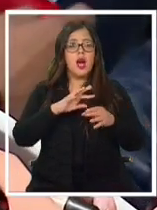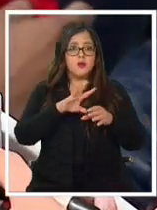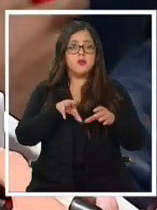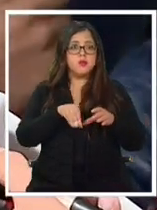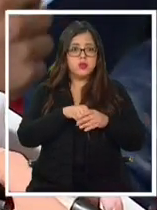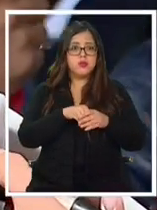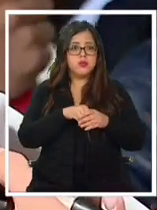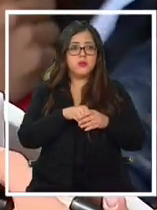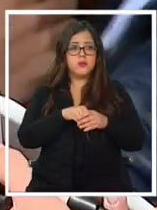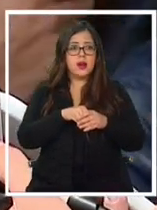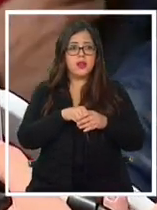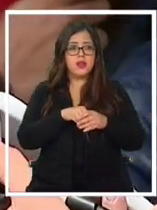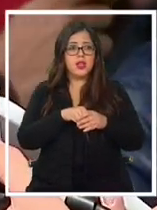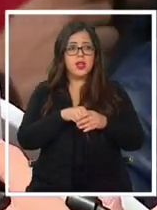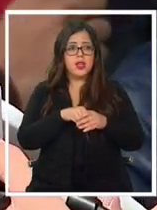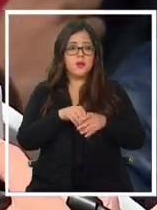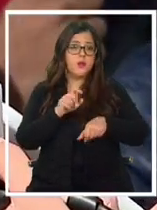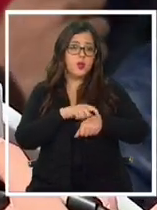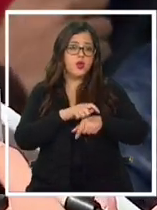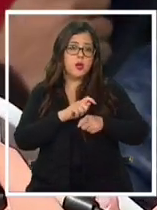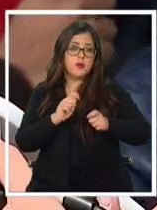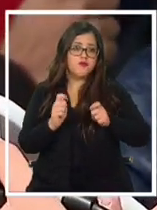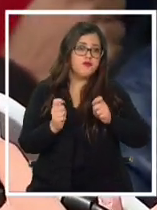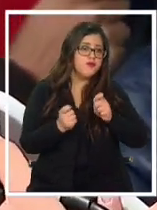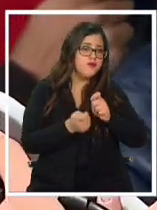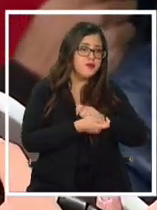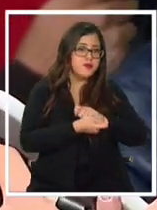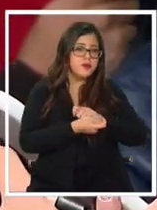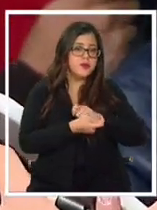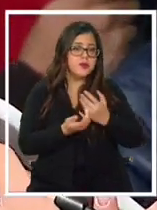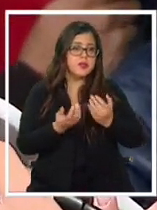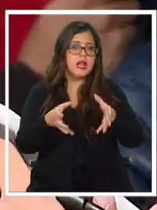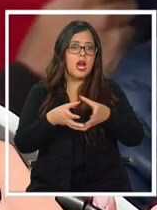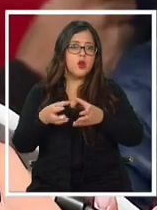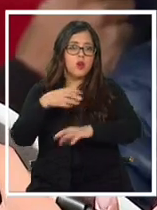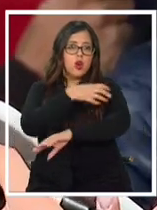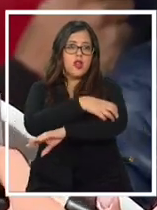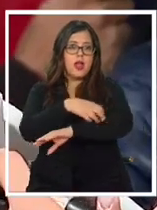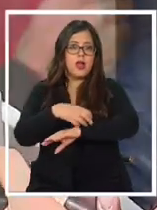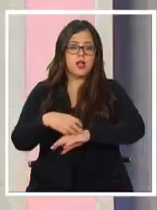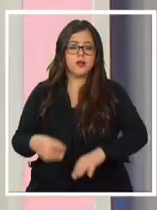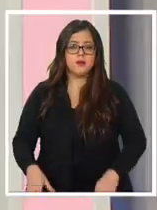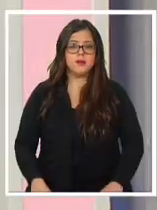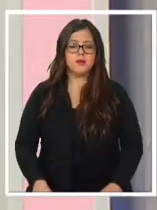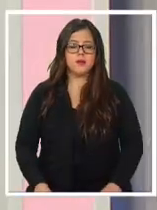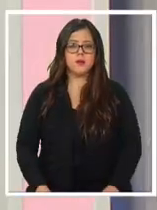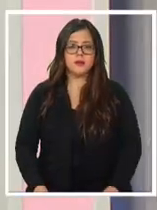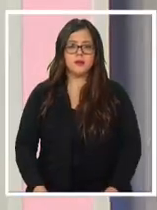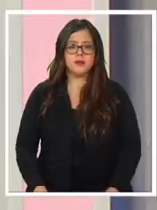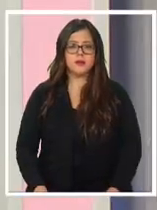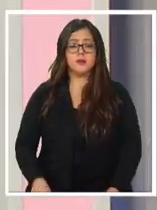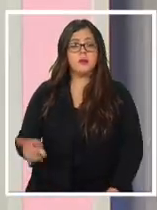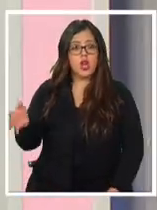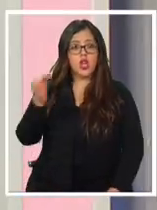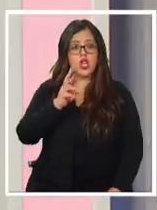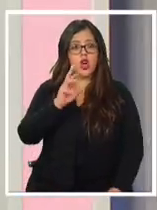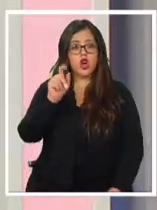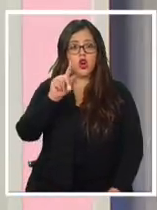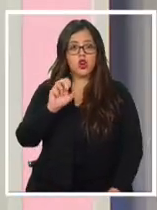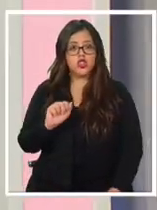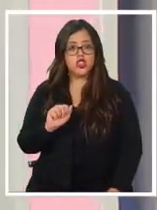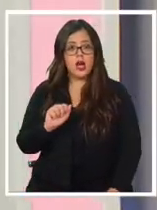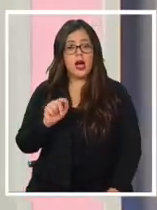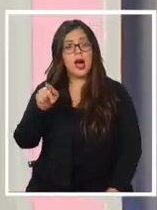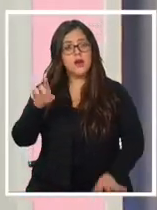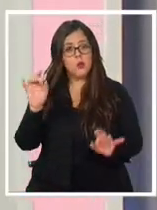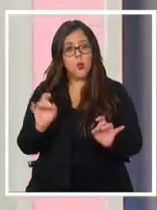mejor transicional a la Cámara de las Regiones. Ahí lo decía Rosa Catrileo, entonces